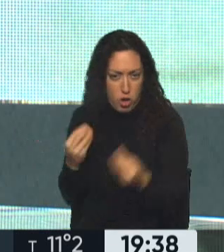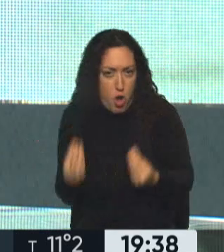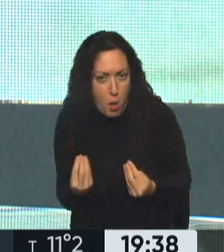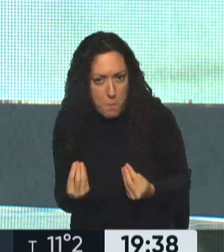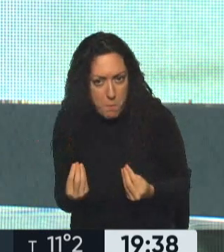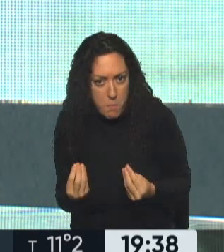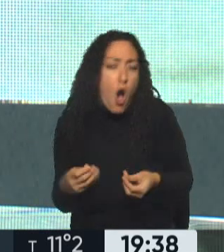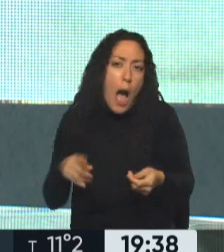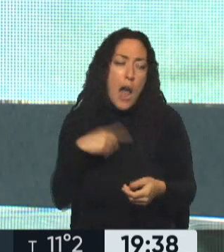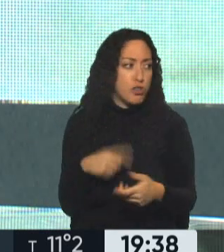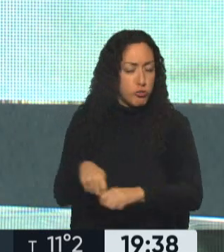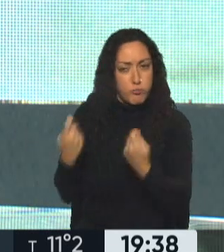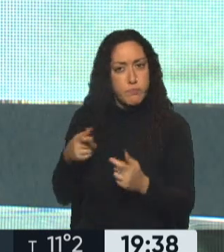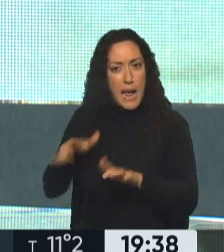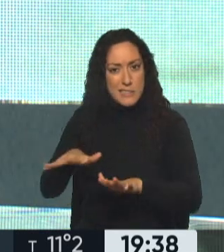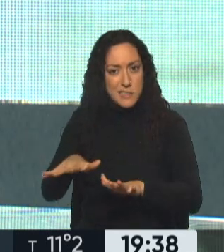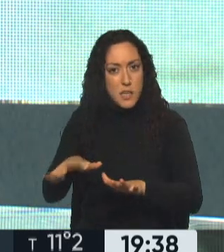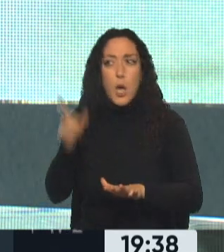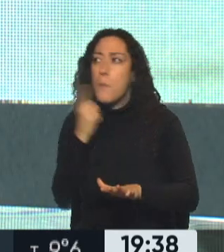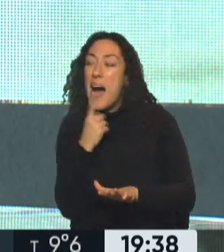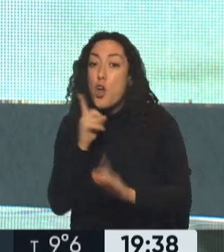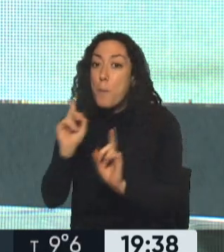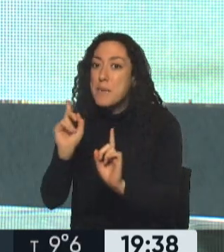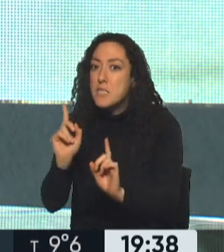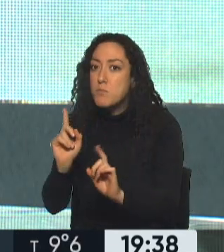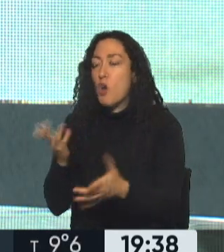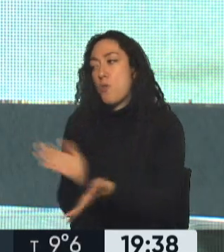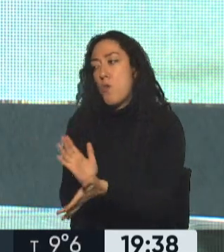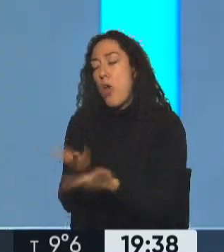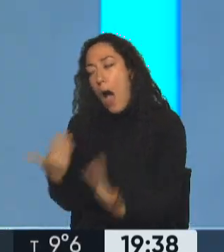los varones empezar a marcarse. Che, podés hacerte cargo de tus responsabilidades. Gracias, Estela, por